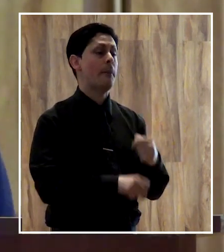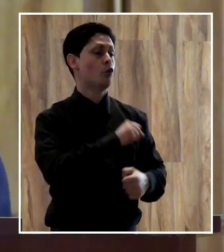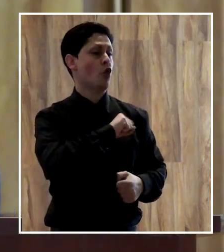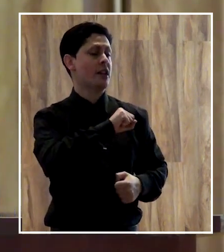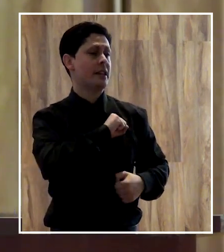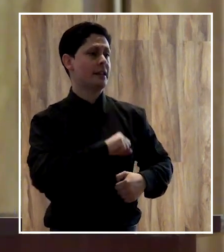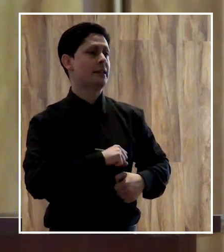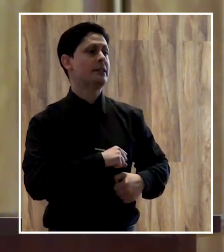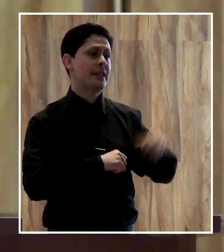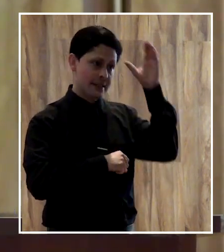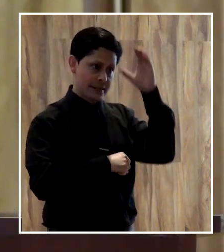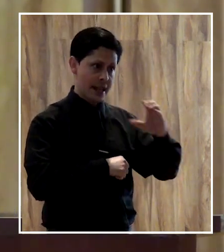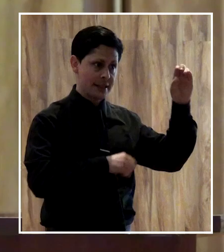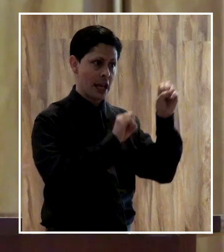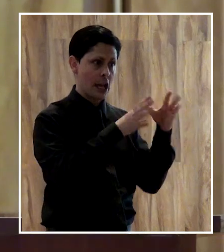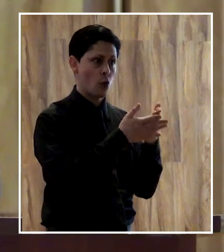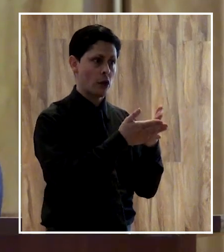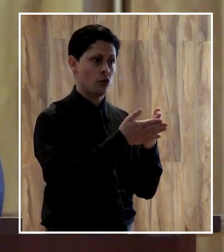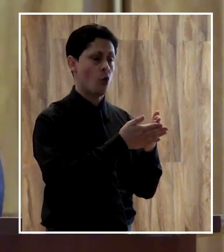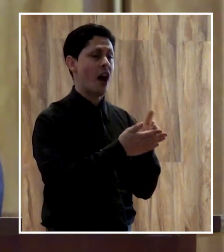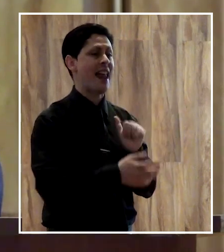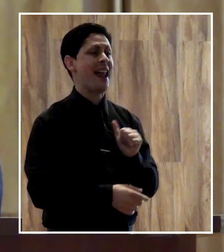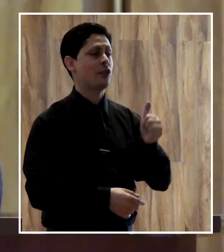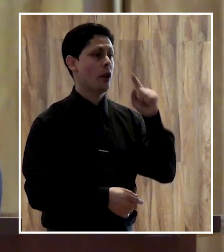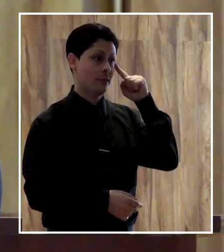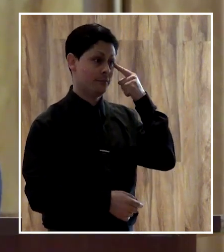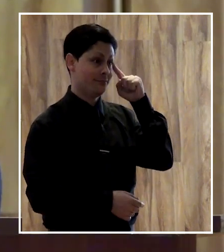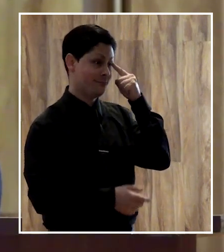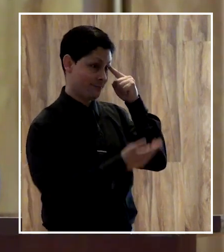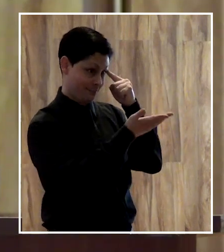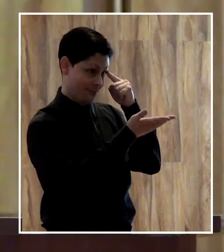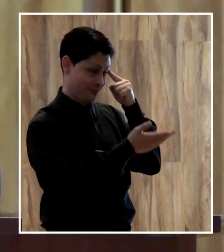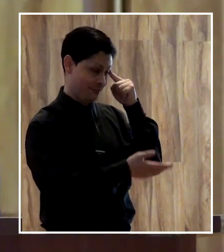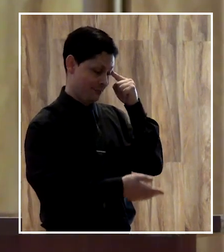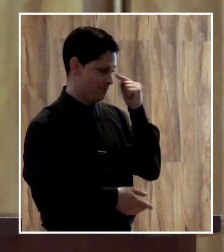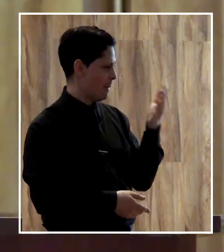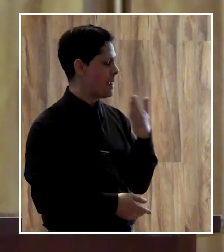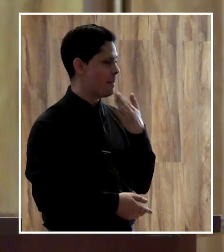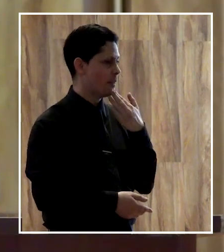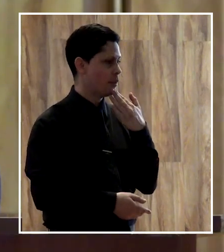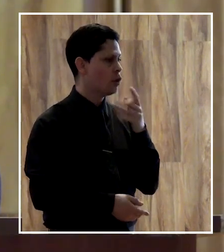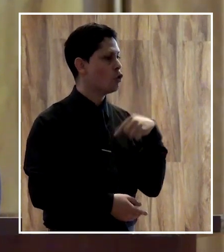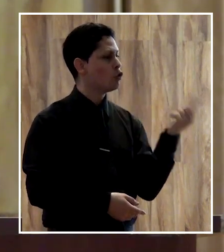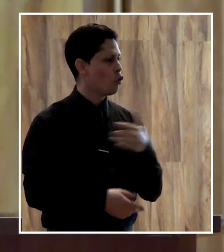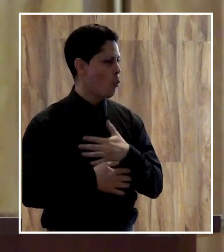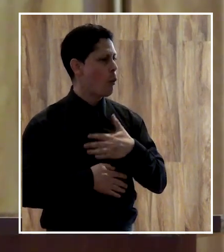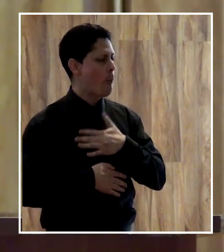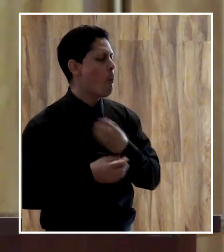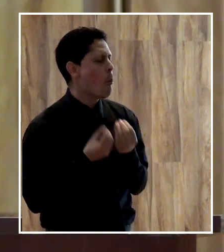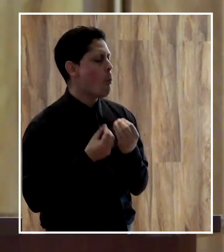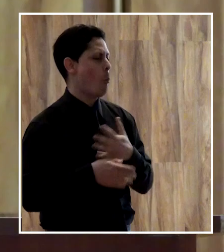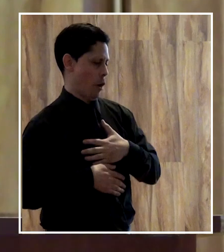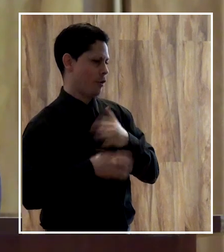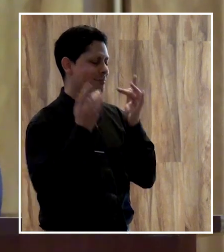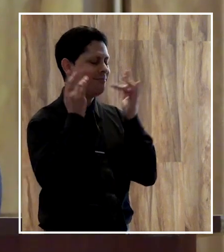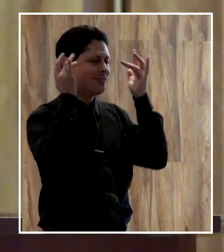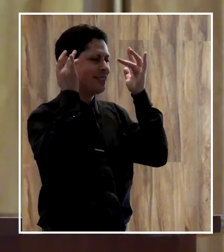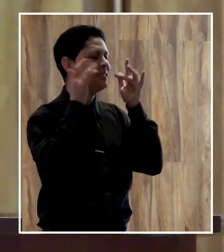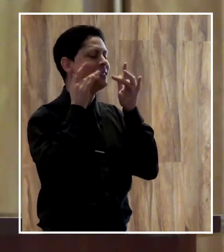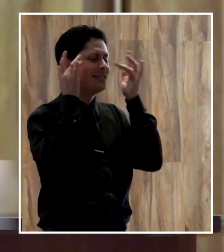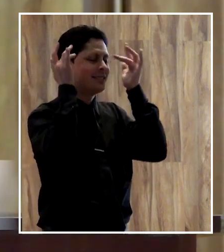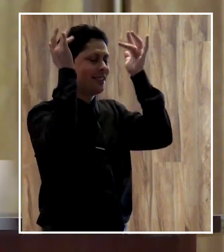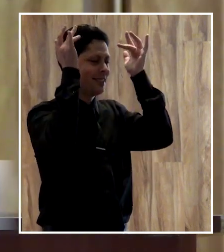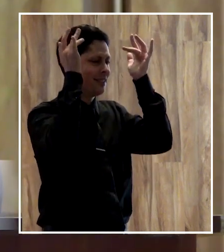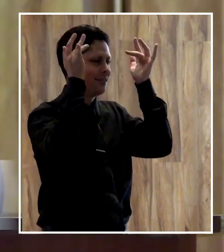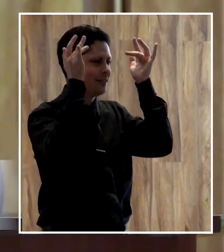Metropolitana de Ciencia de Educación, a su rectora, por este reconocimiento, Iván, que a nosotros como Corporación PIE nos pone muy contentos, nos da